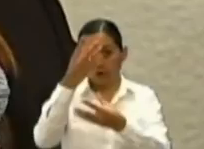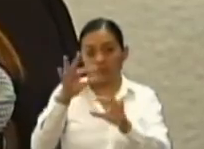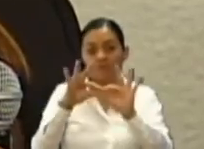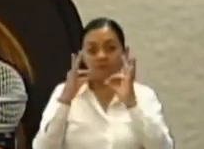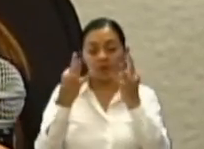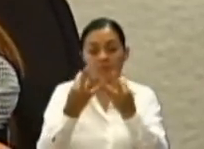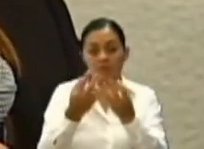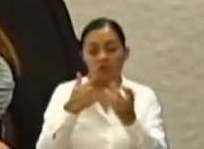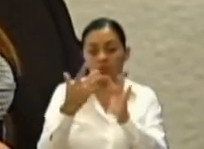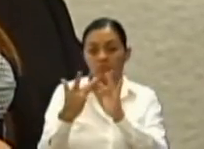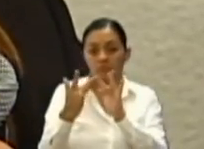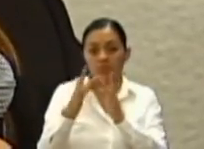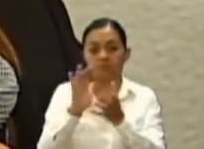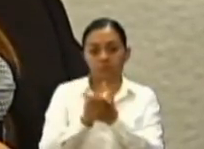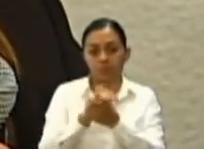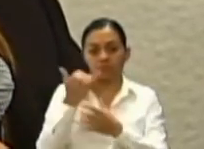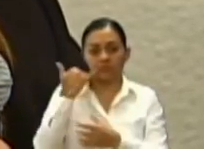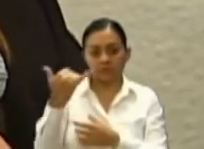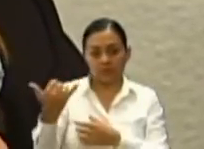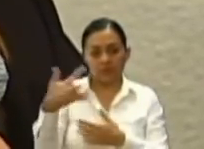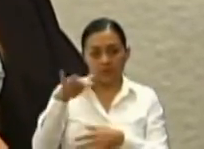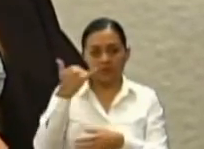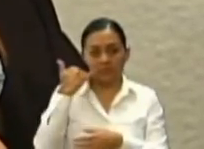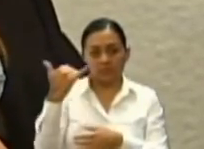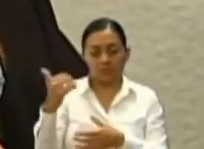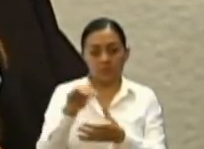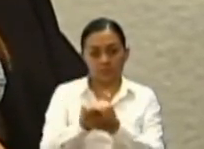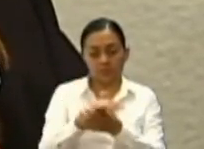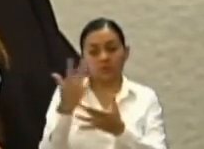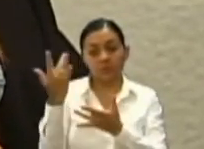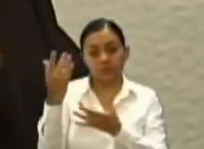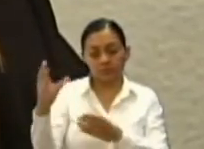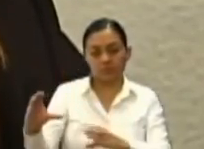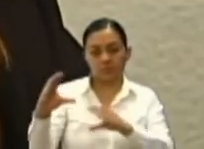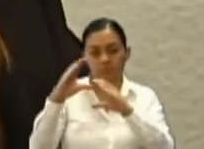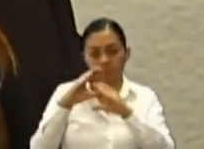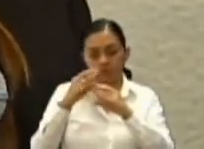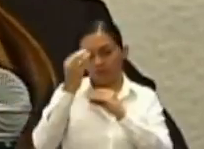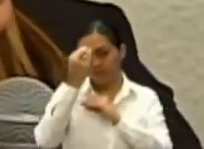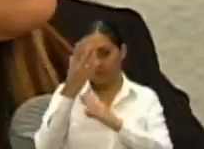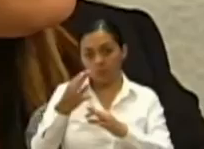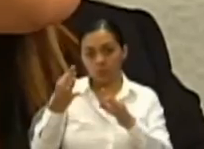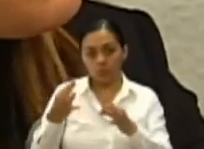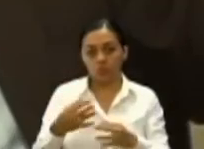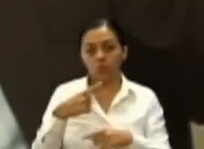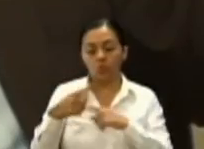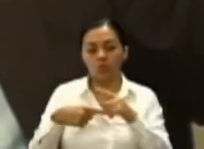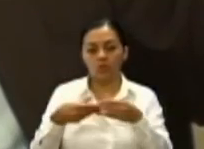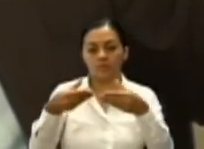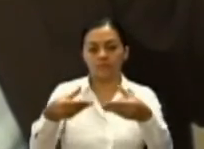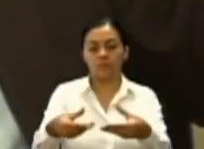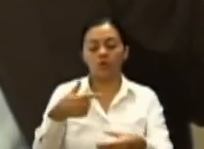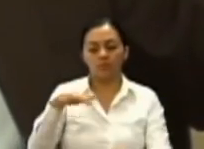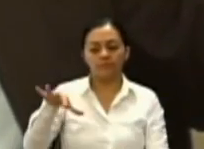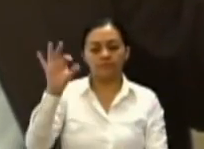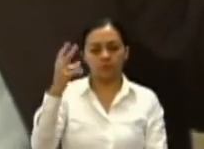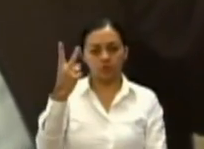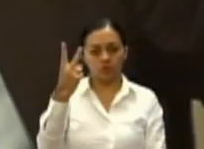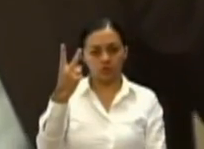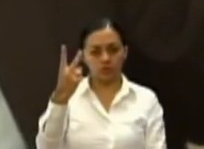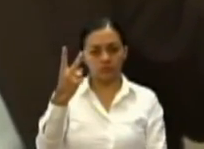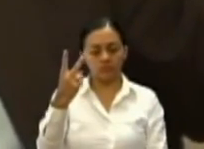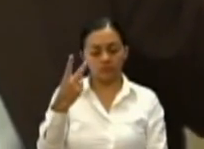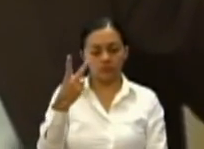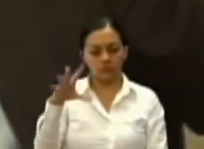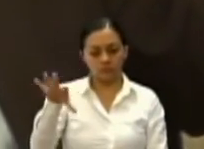me han contactado ya con la señora ochoa y está esperando simplemente definir el día de la intervención detectaron un par de irregularidades que no altera las